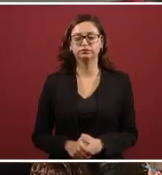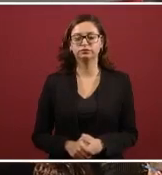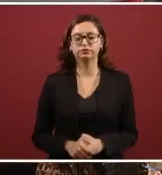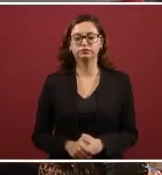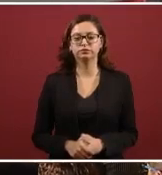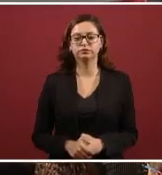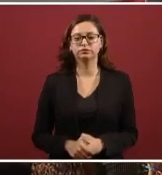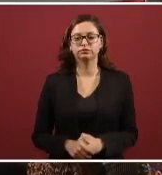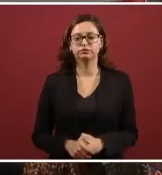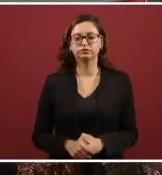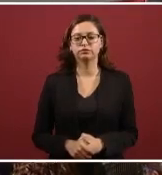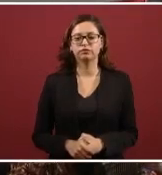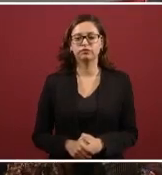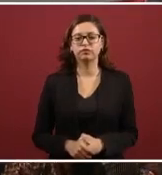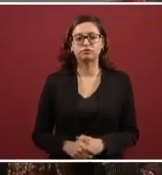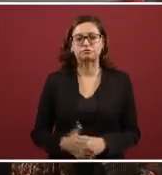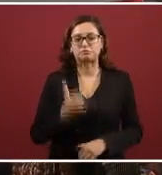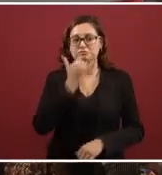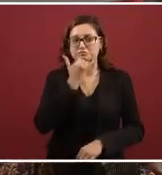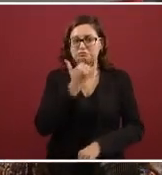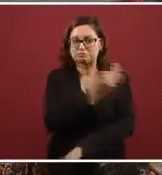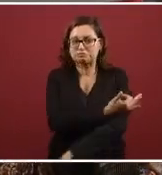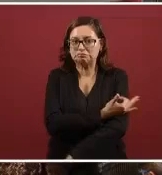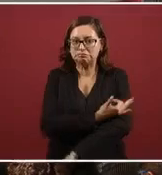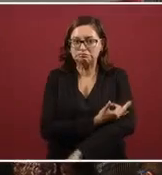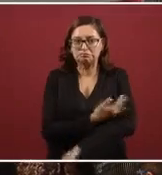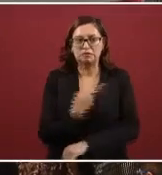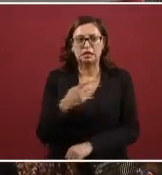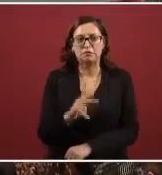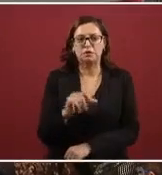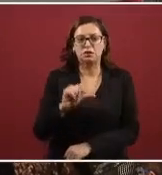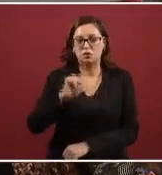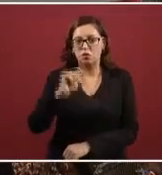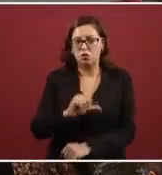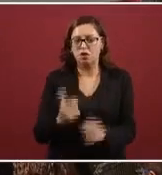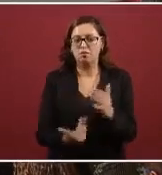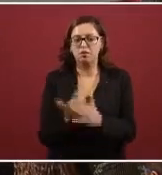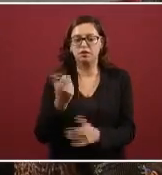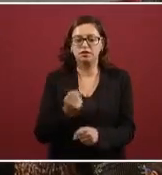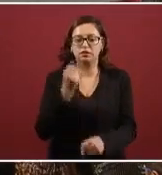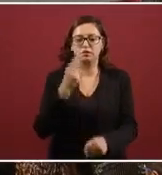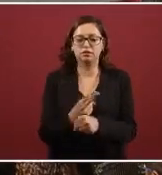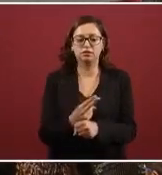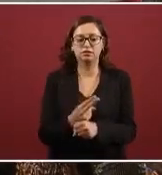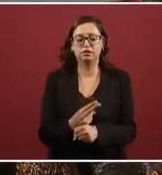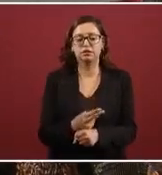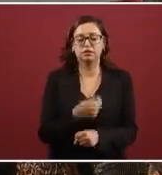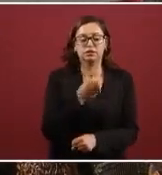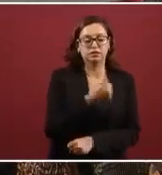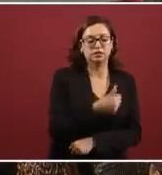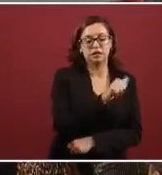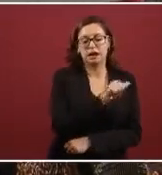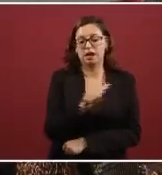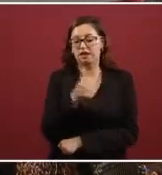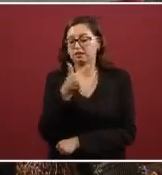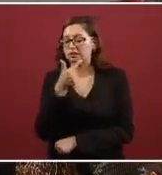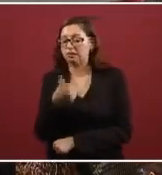Es que se trataron muchos temas hoy en la reunión de 6 a 7.